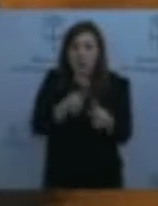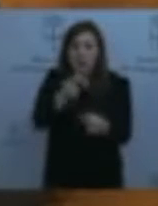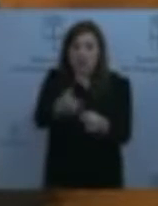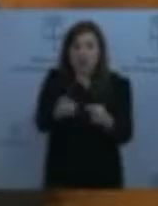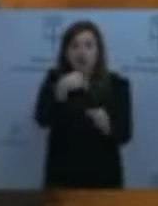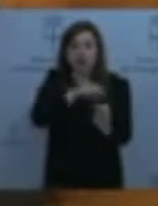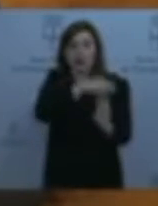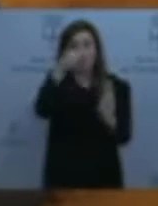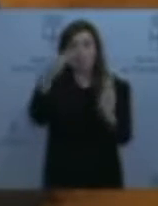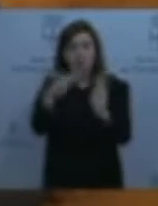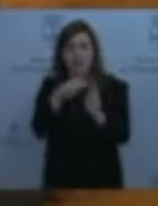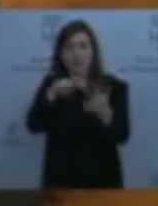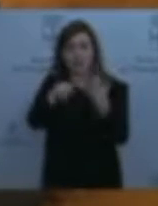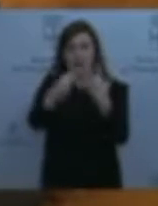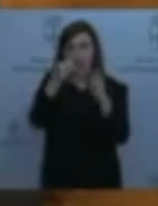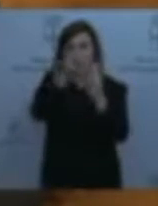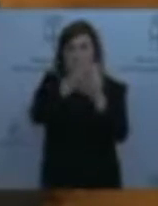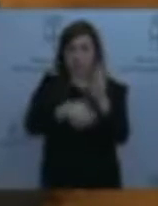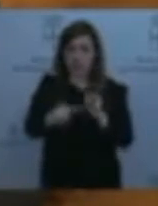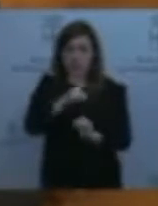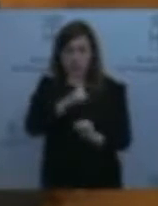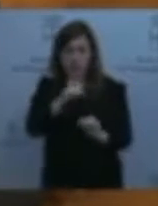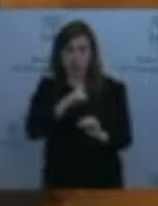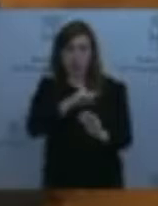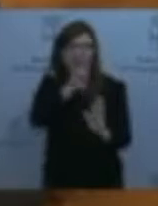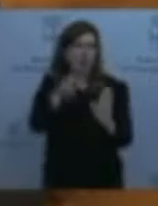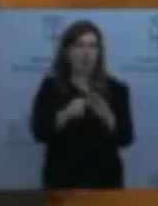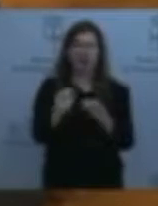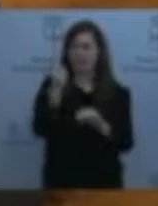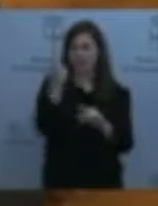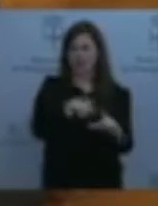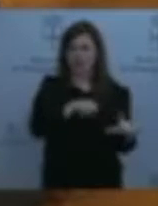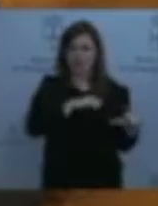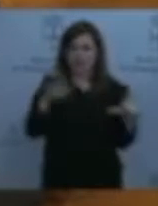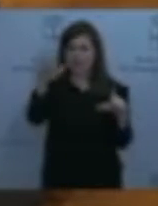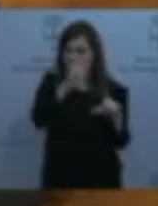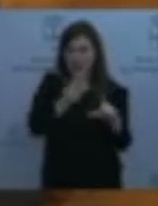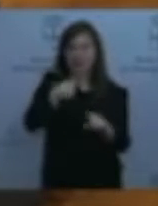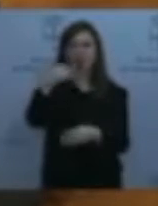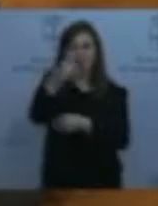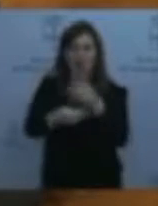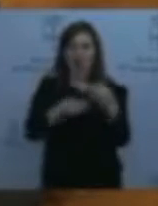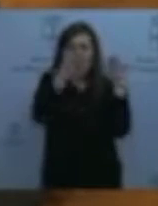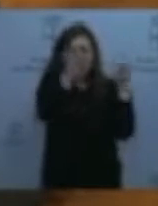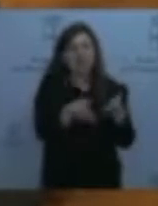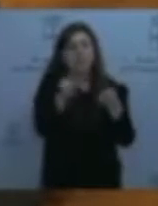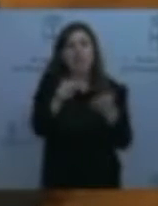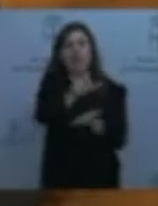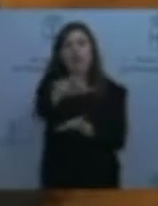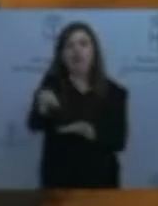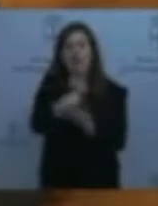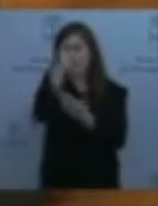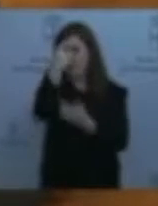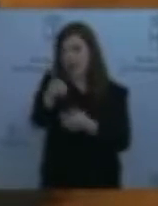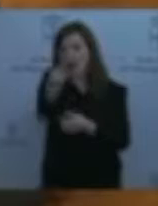de transparencia sobre listas de espera más completo del país. Y usted y los ciudadanos lo saben, y ellos, además, nos